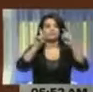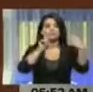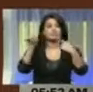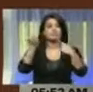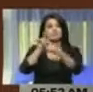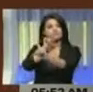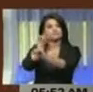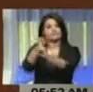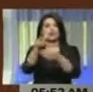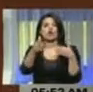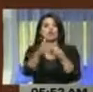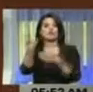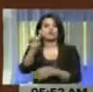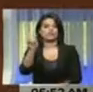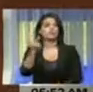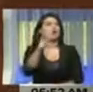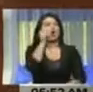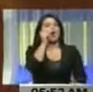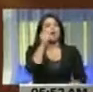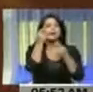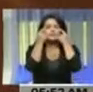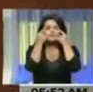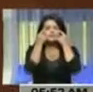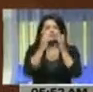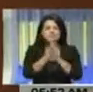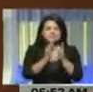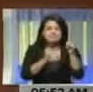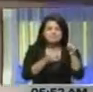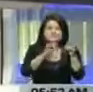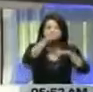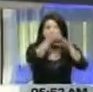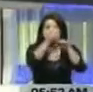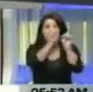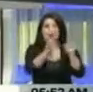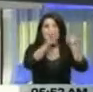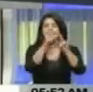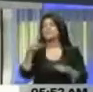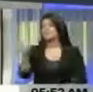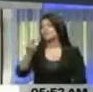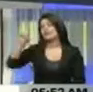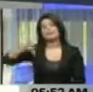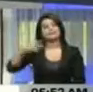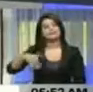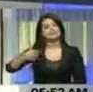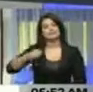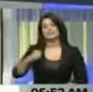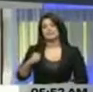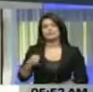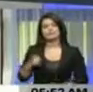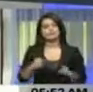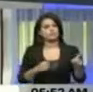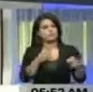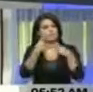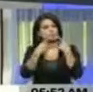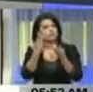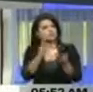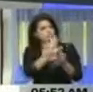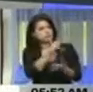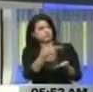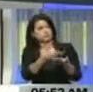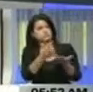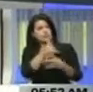ahora que ha dicho de la ONU, Ban Ki-moon la semana pasada dijo que había una crisis humanitaria, utilizó ese término de crisis humanitaria muy irresponsablemente y ahora han